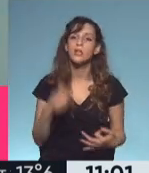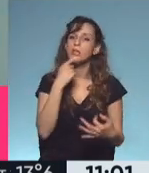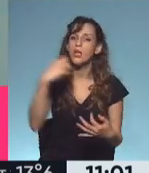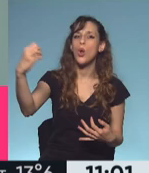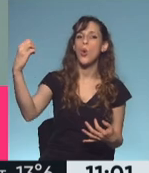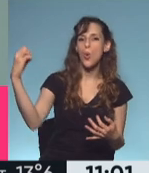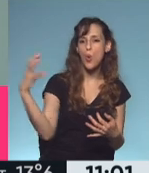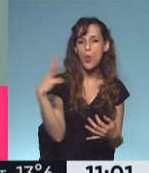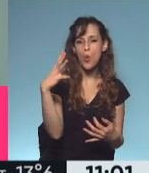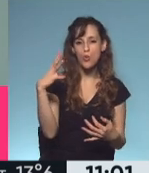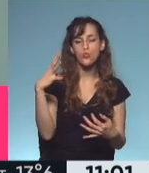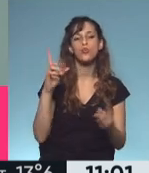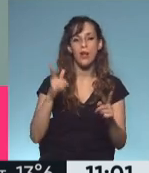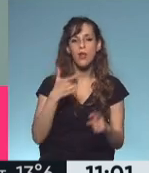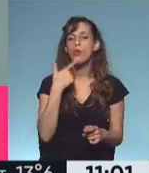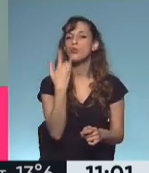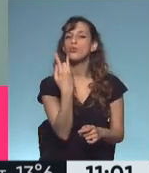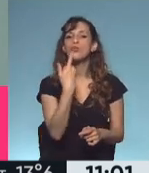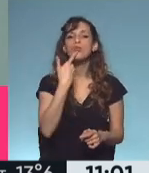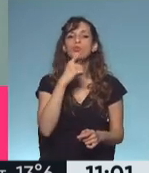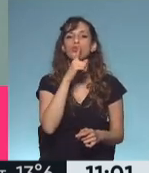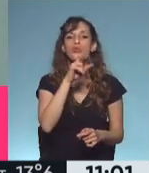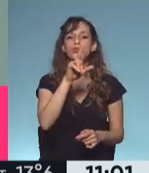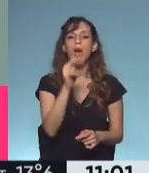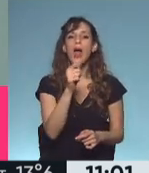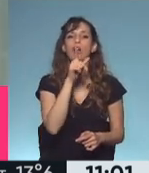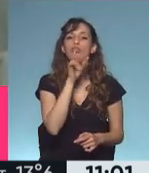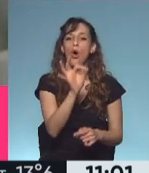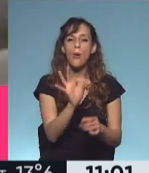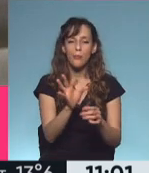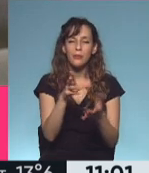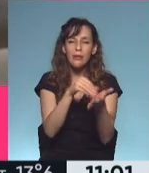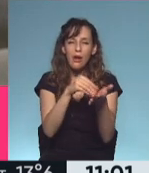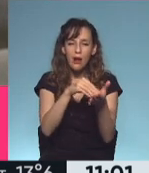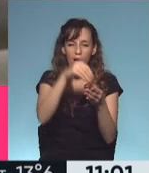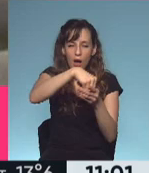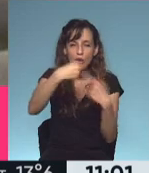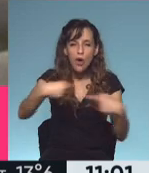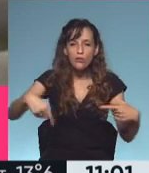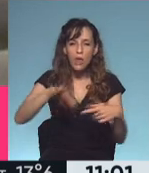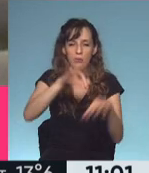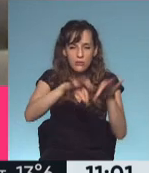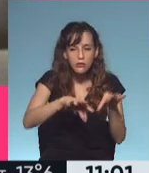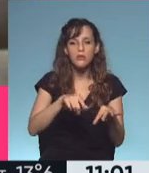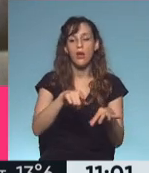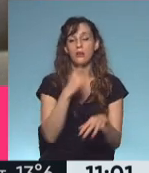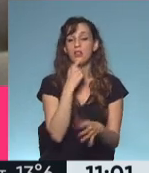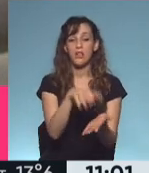recién, que el sustrato sea el indicado, que eso es algo importante. En tierra sola no